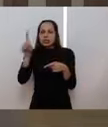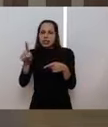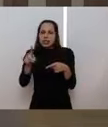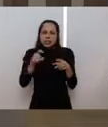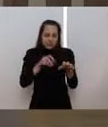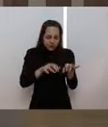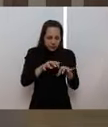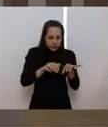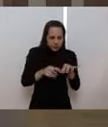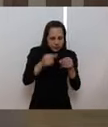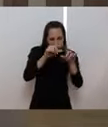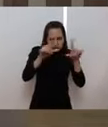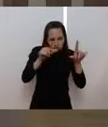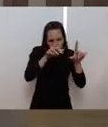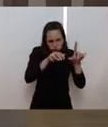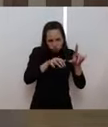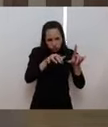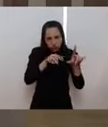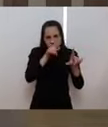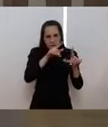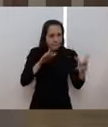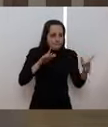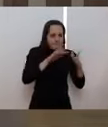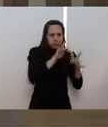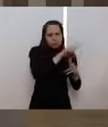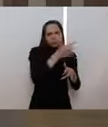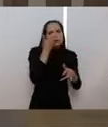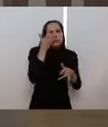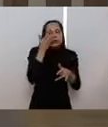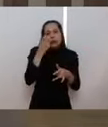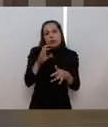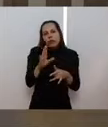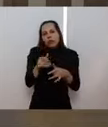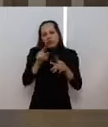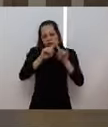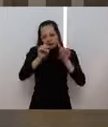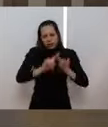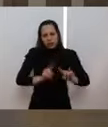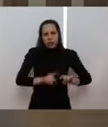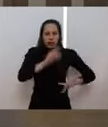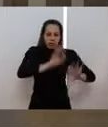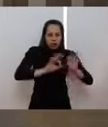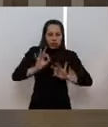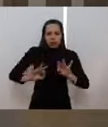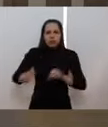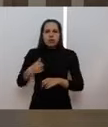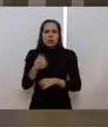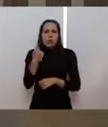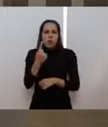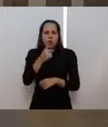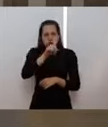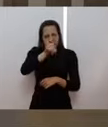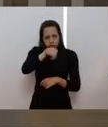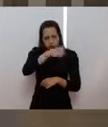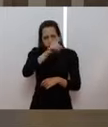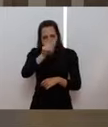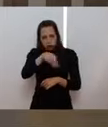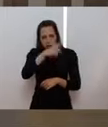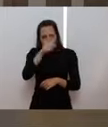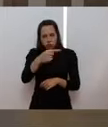de elementos de logística para garantizar porque no solamente es el ventilador sino toda la parte